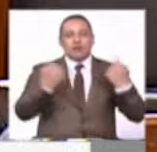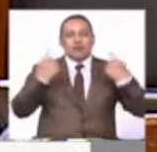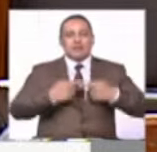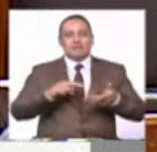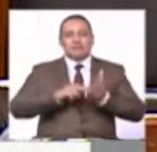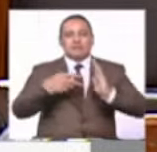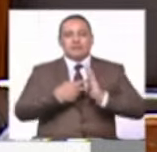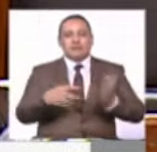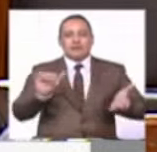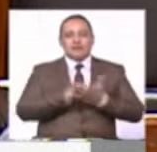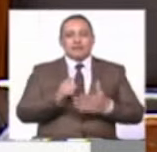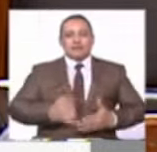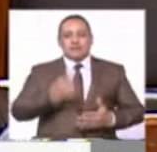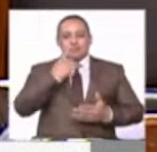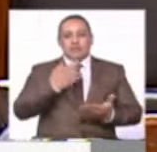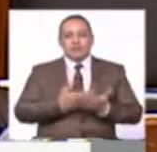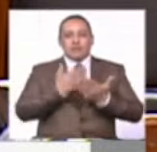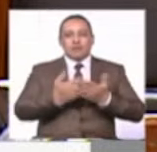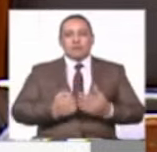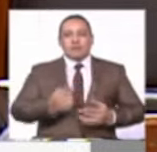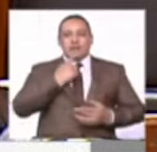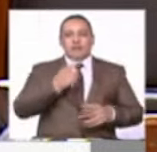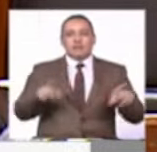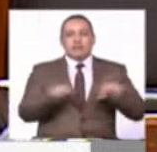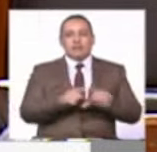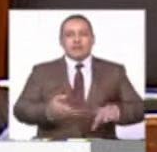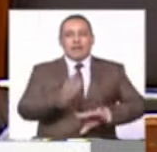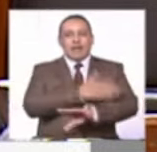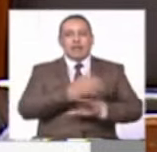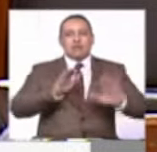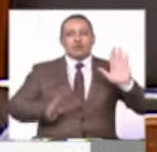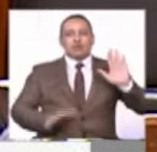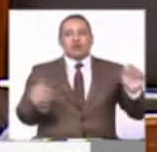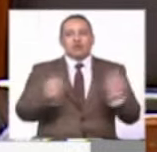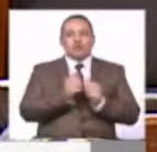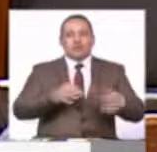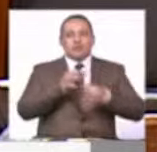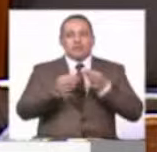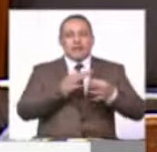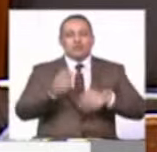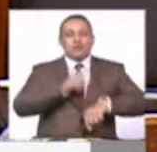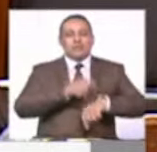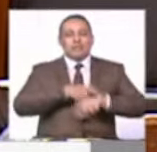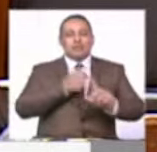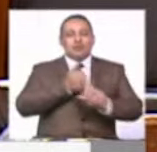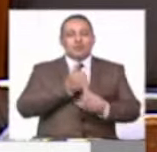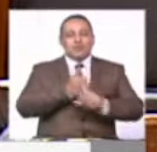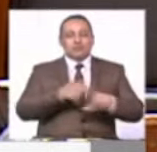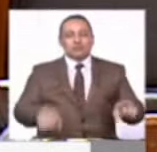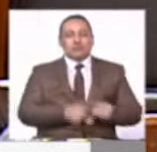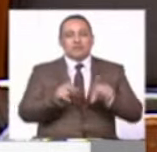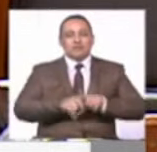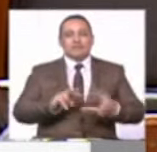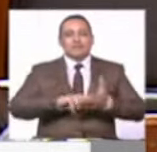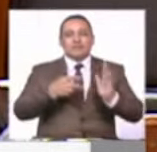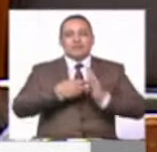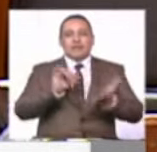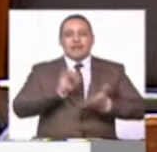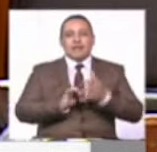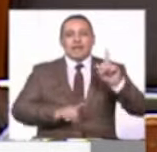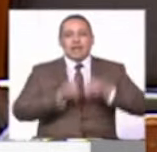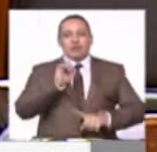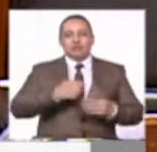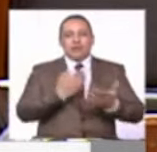decir si el hecho de haber Jurado en el cargo indicando el periodo del mismo implica alguna